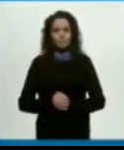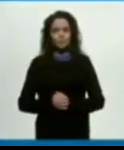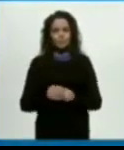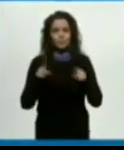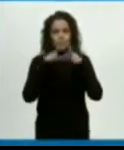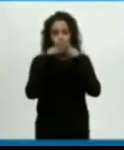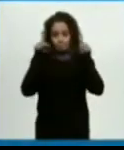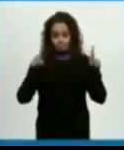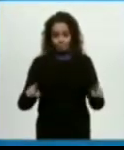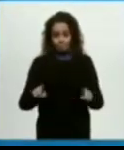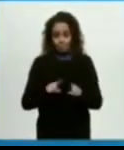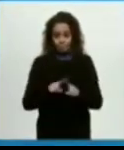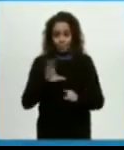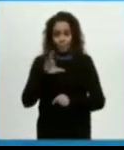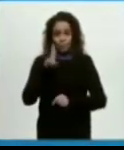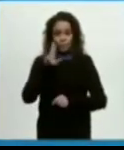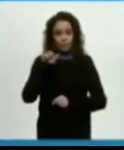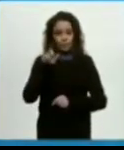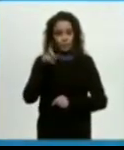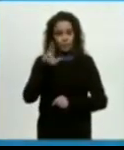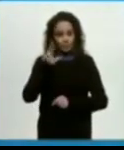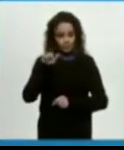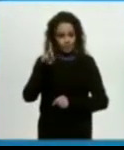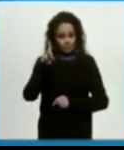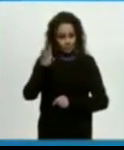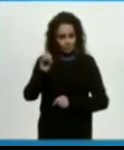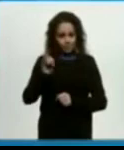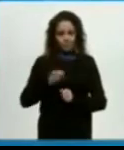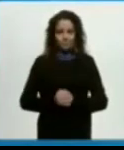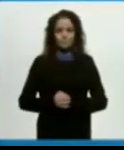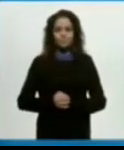un cuadrado,